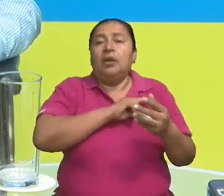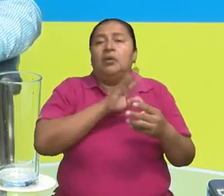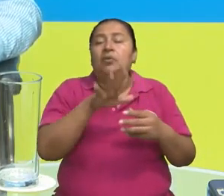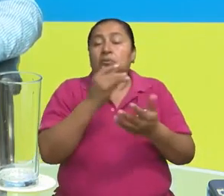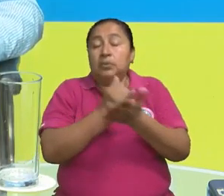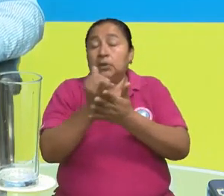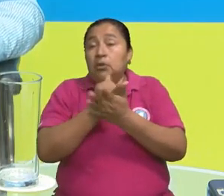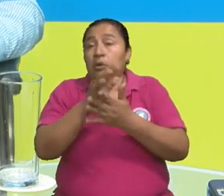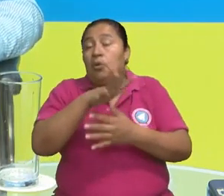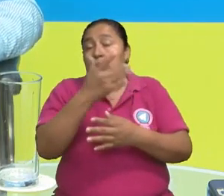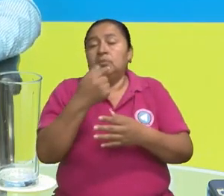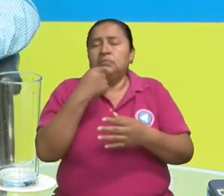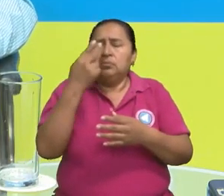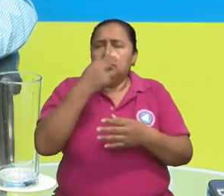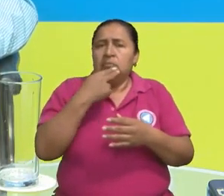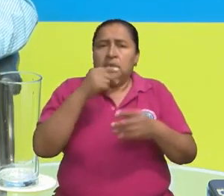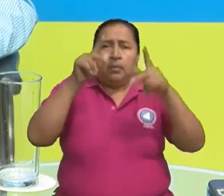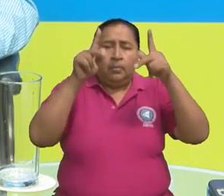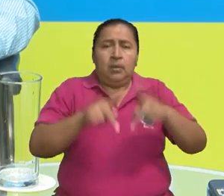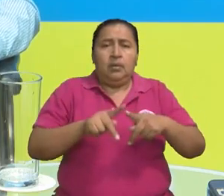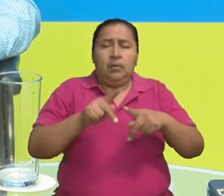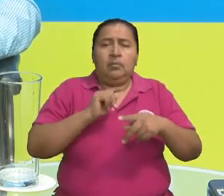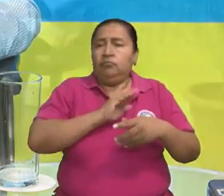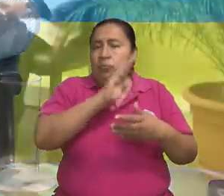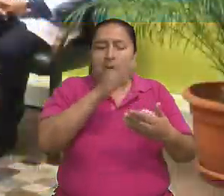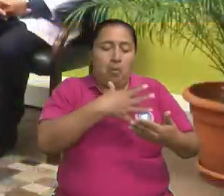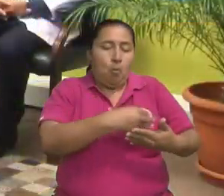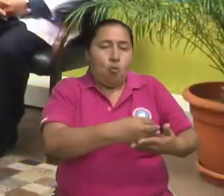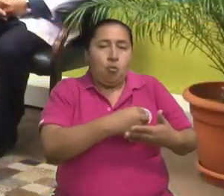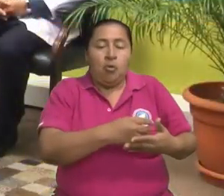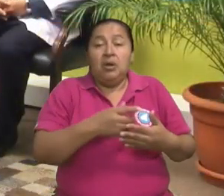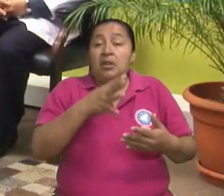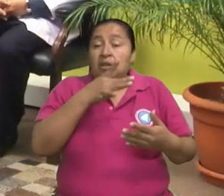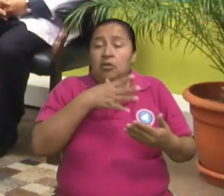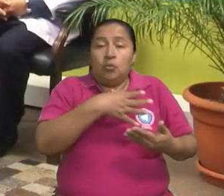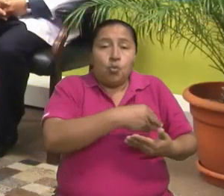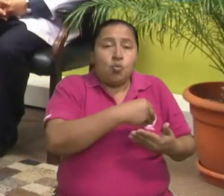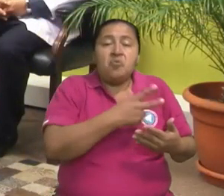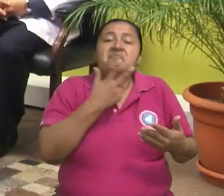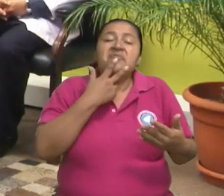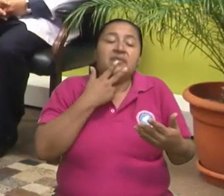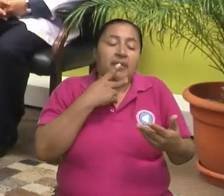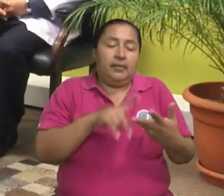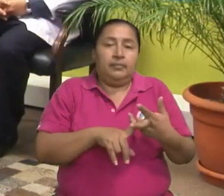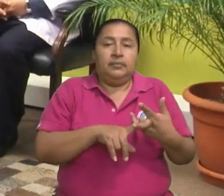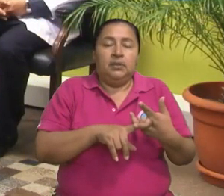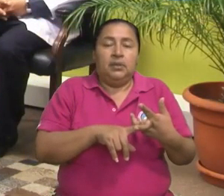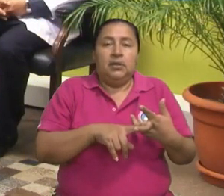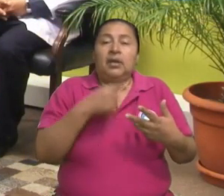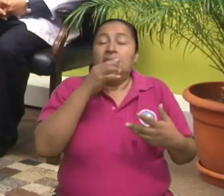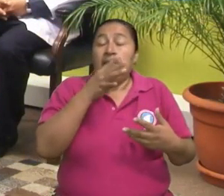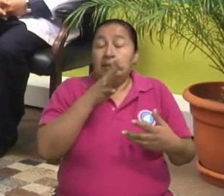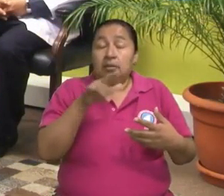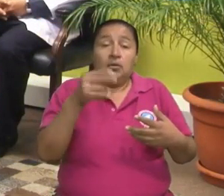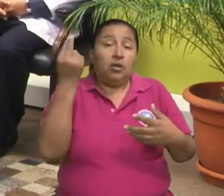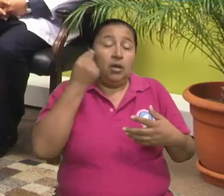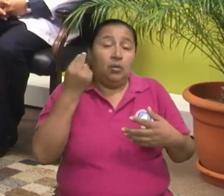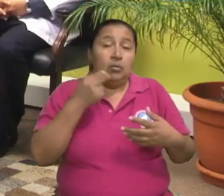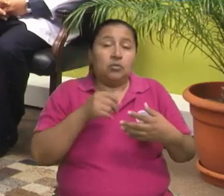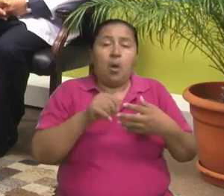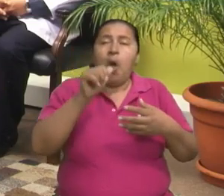ahí y se dice la persona que no ha sido a mamen amamantado el niño que no ha sido amamantado el niño que hace uso bastante de los